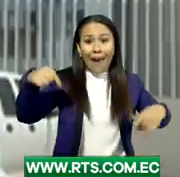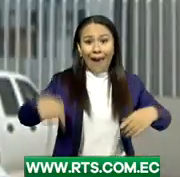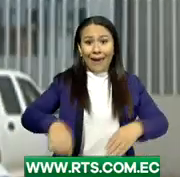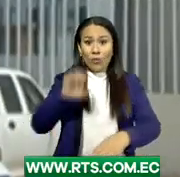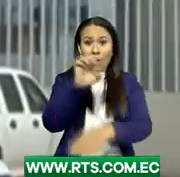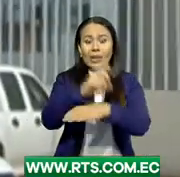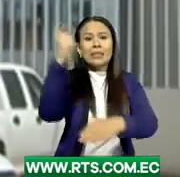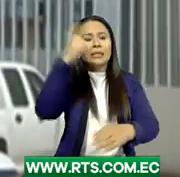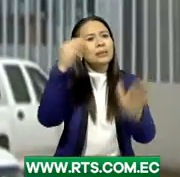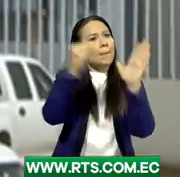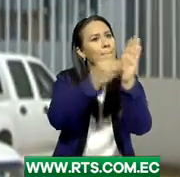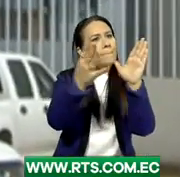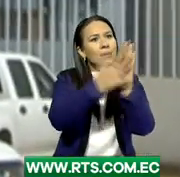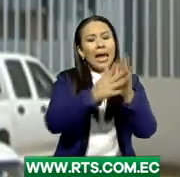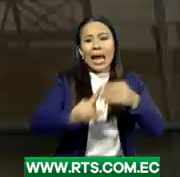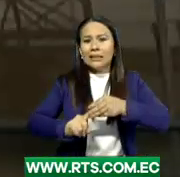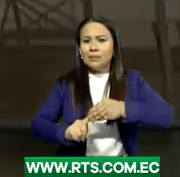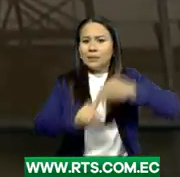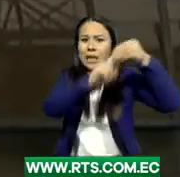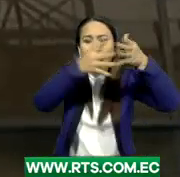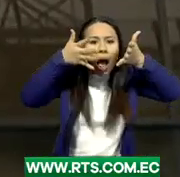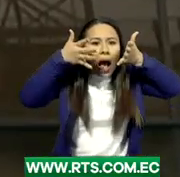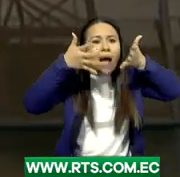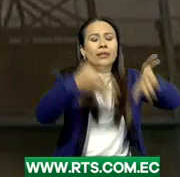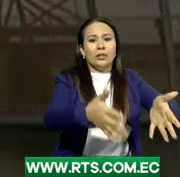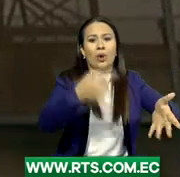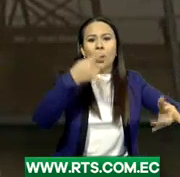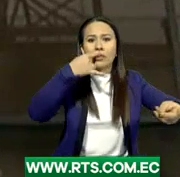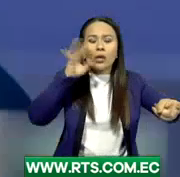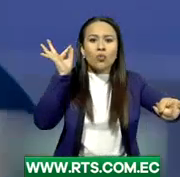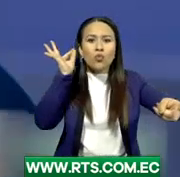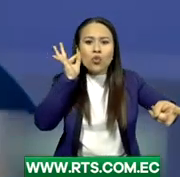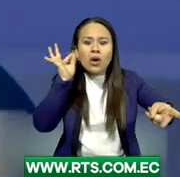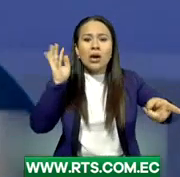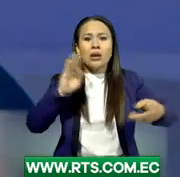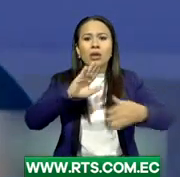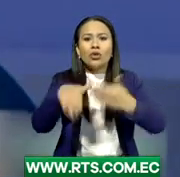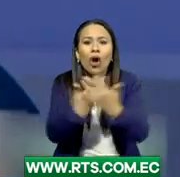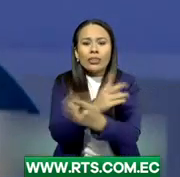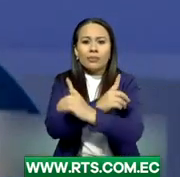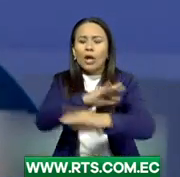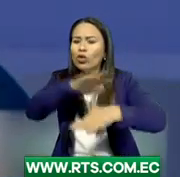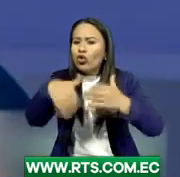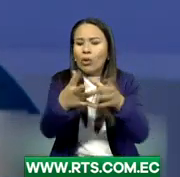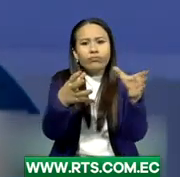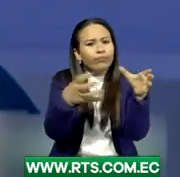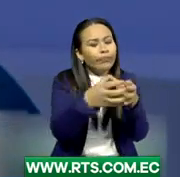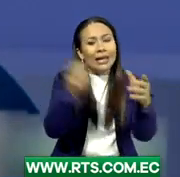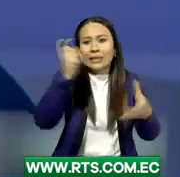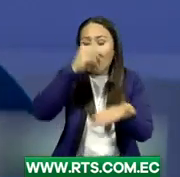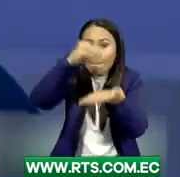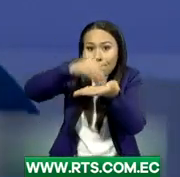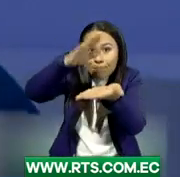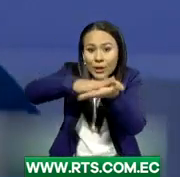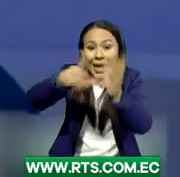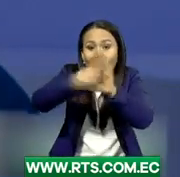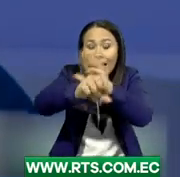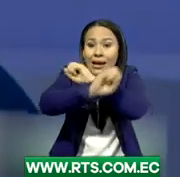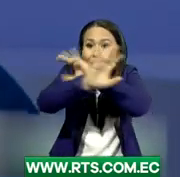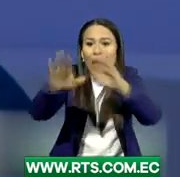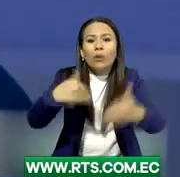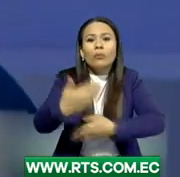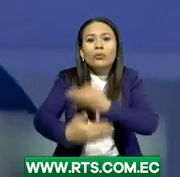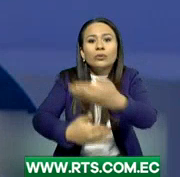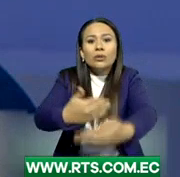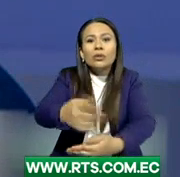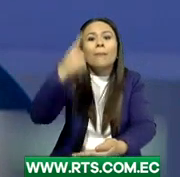la reforma al código de la niñez y adolescencia tenemos que dejar implementando dejar ratificando y clarificando cómo tiene que ser el procedimiento